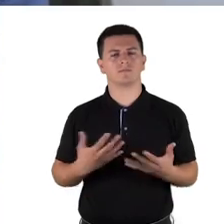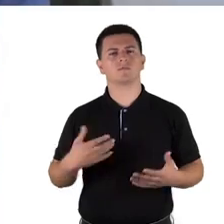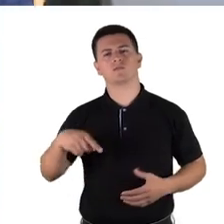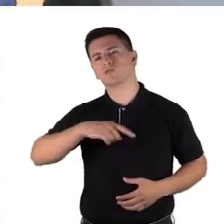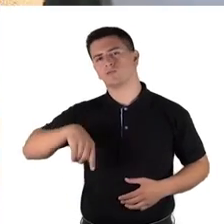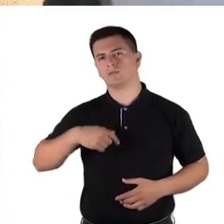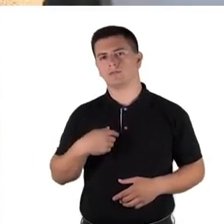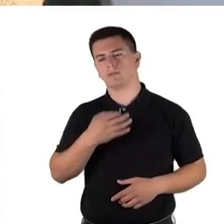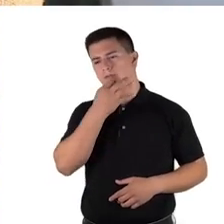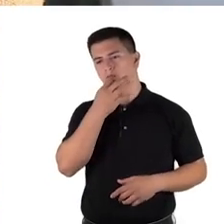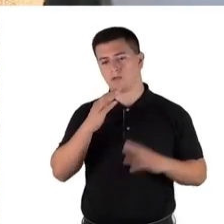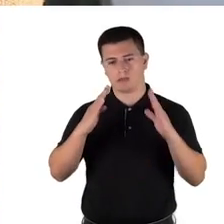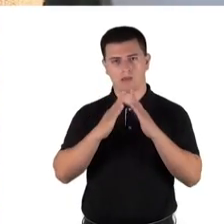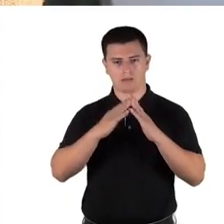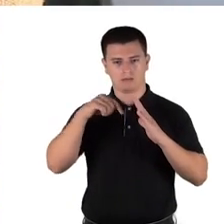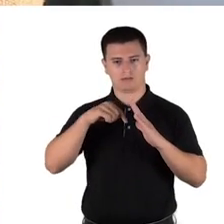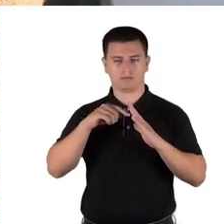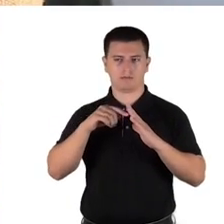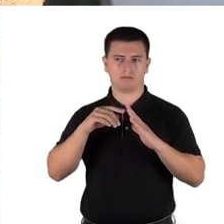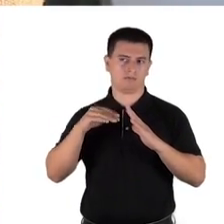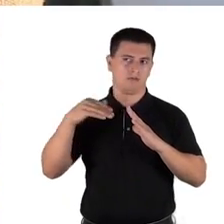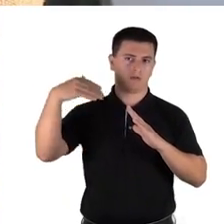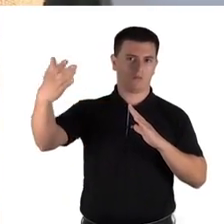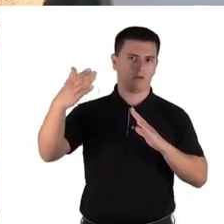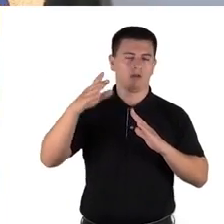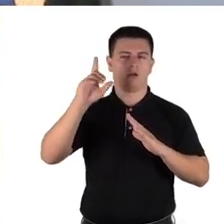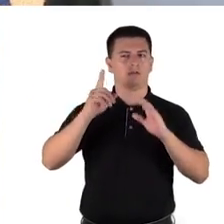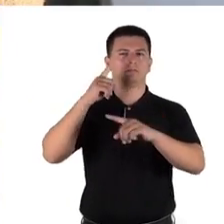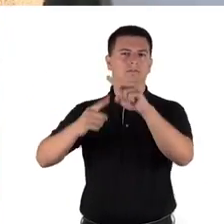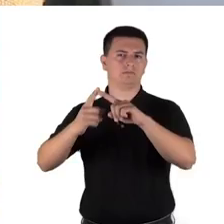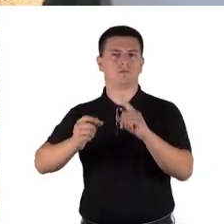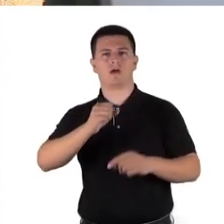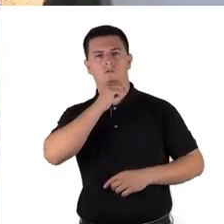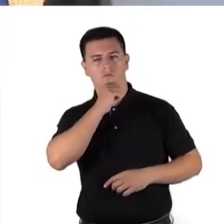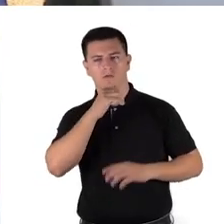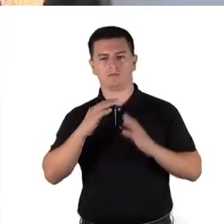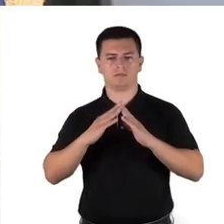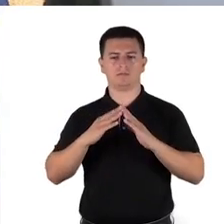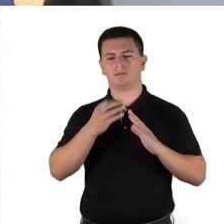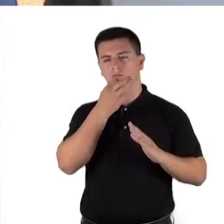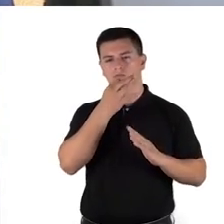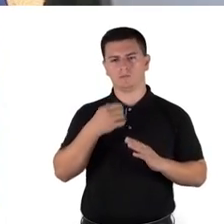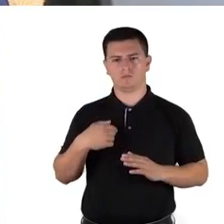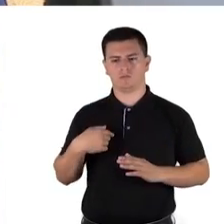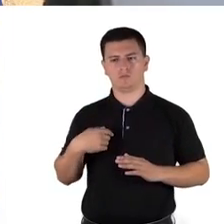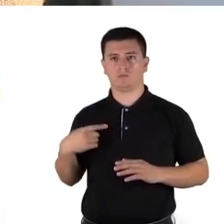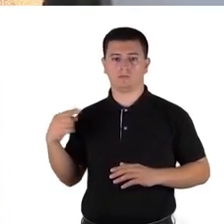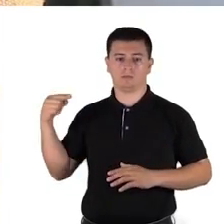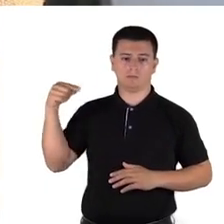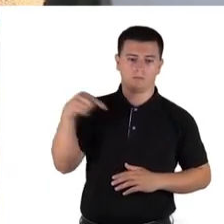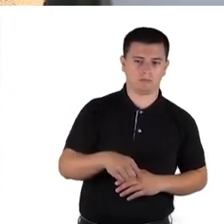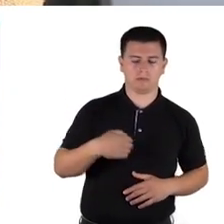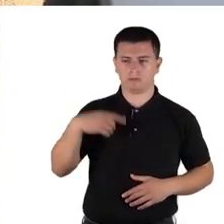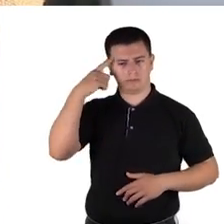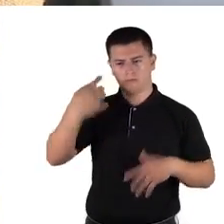Ahora, ¿cómo hacer para que cada actividad que no sea en casa, que sea fuera de ella, o que los padres o los abuelos, los tíos llegan